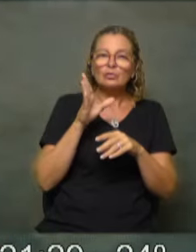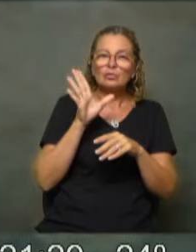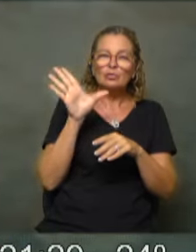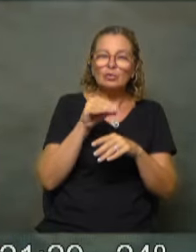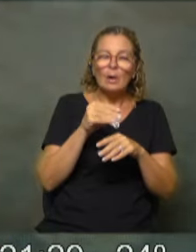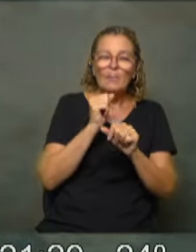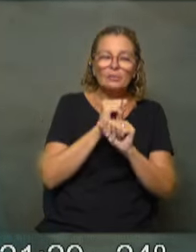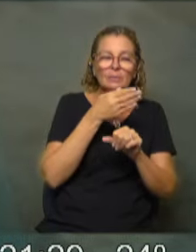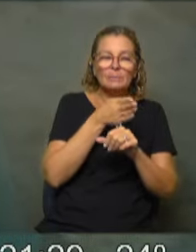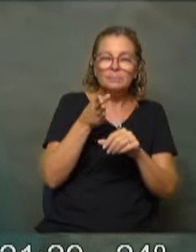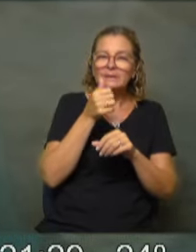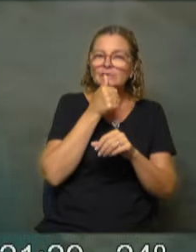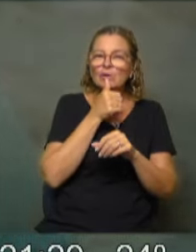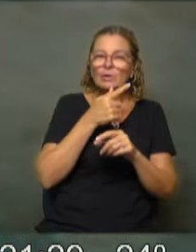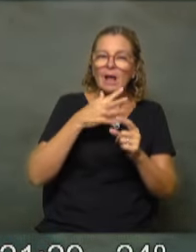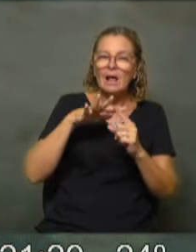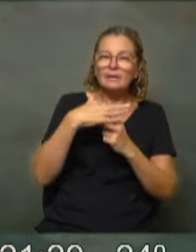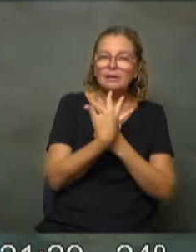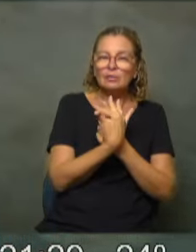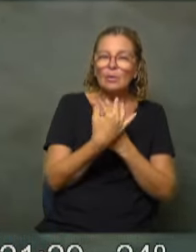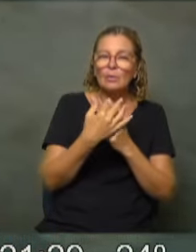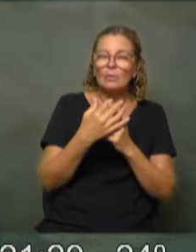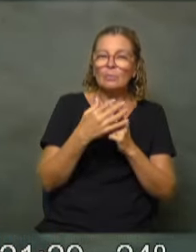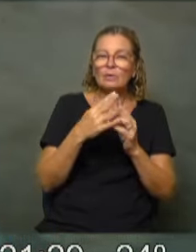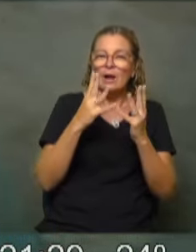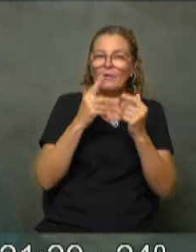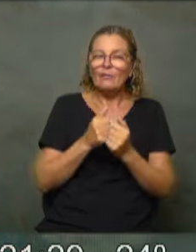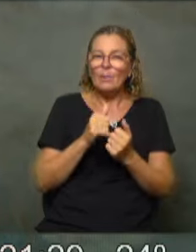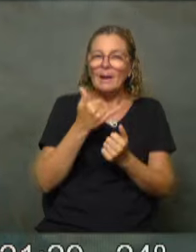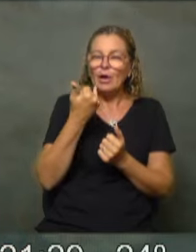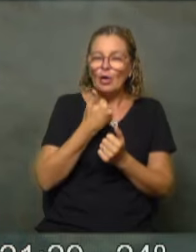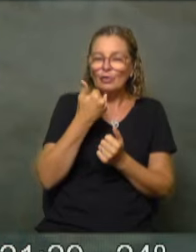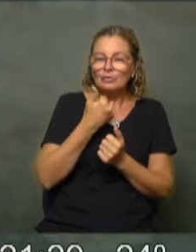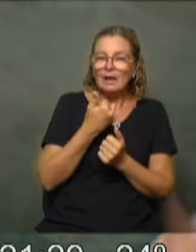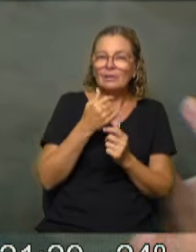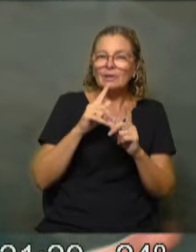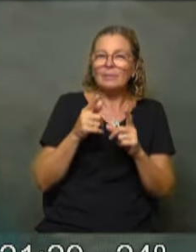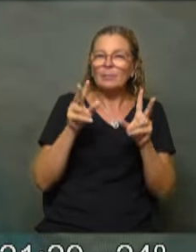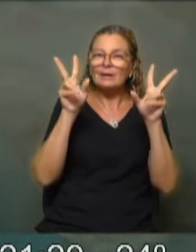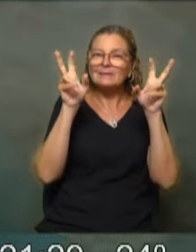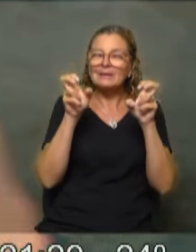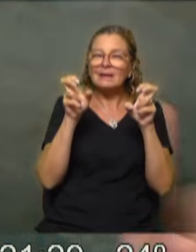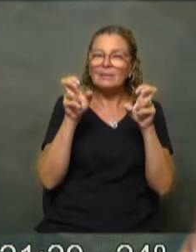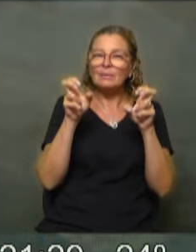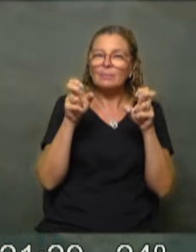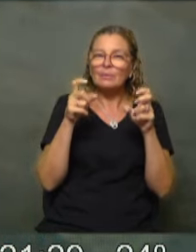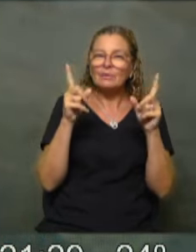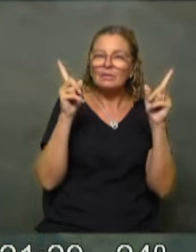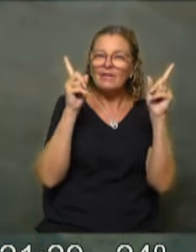historias que aparecen alrededor. Por un lado, por eso, por la forma de contarlo, y por otro lado, por lo temático. Es muy duro.